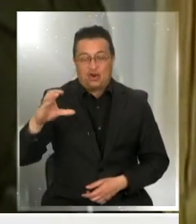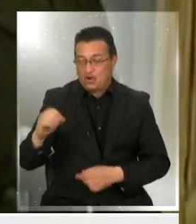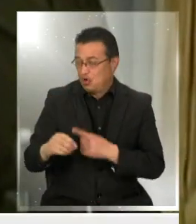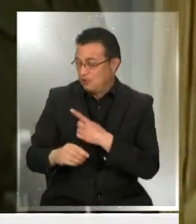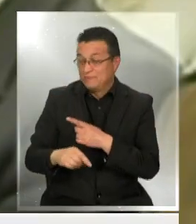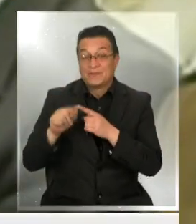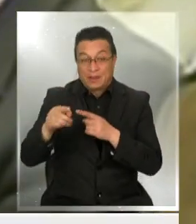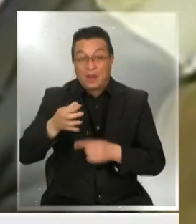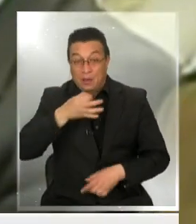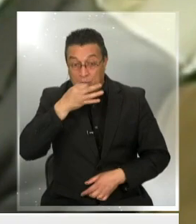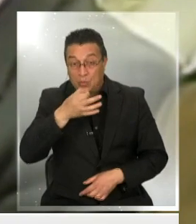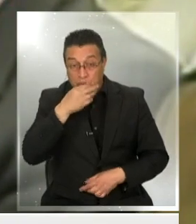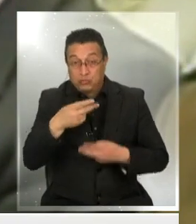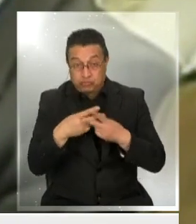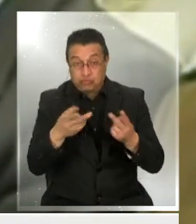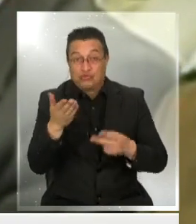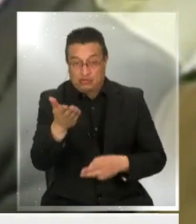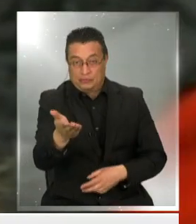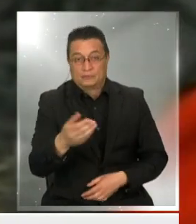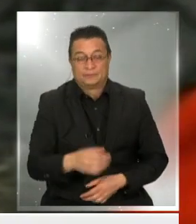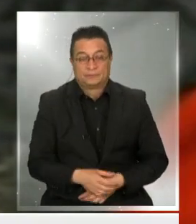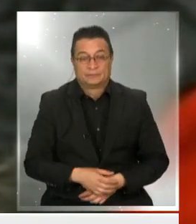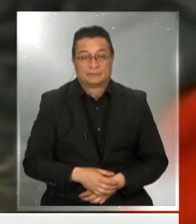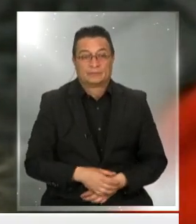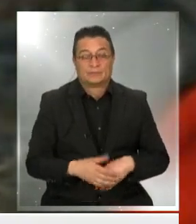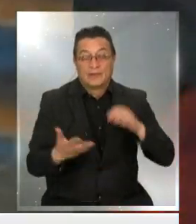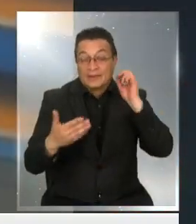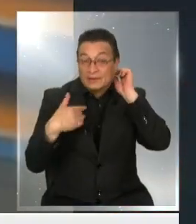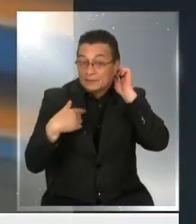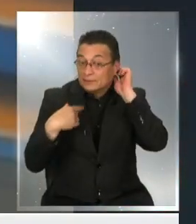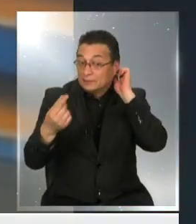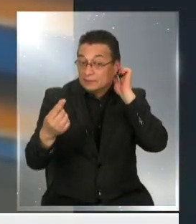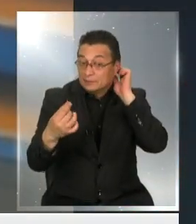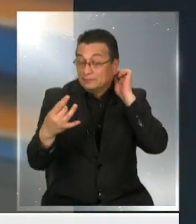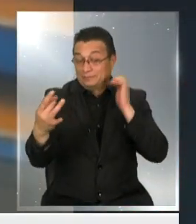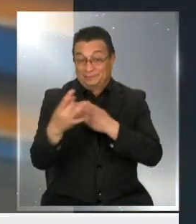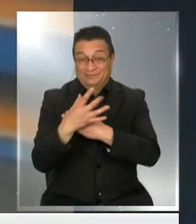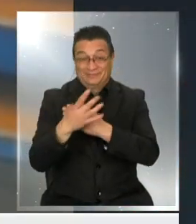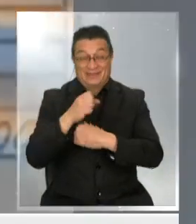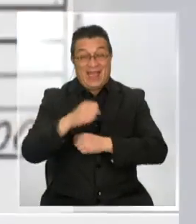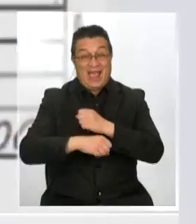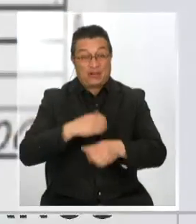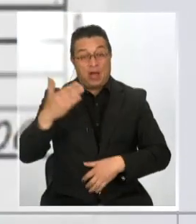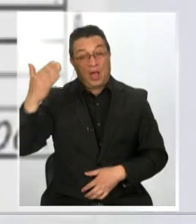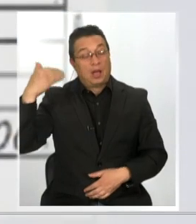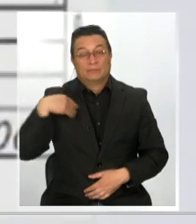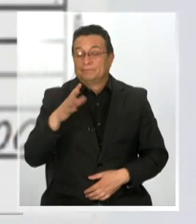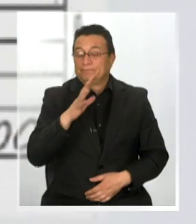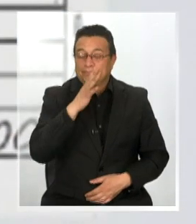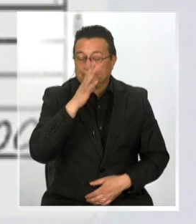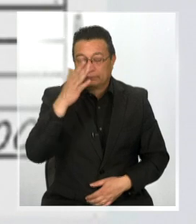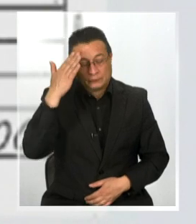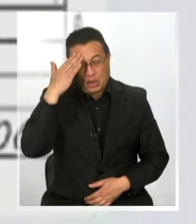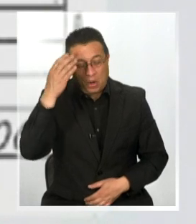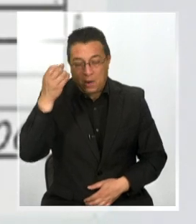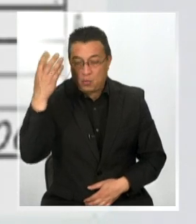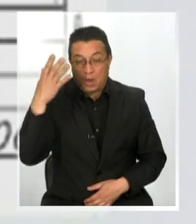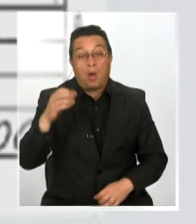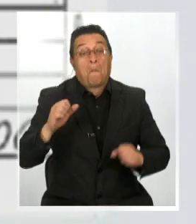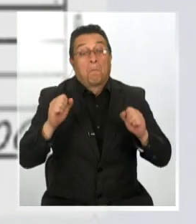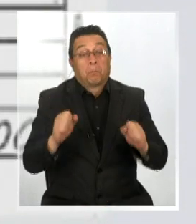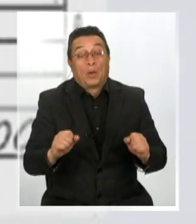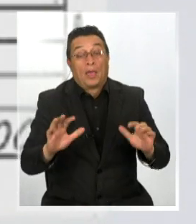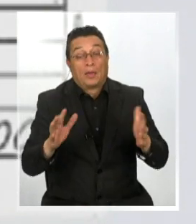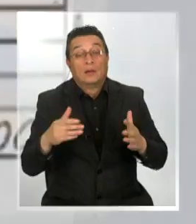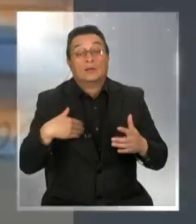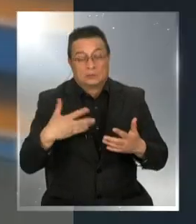parte de sus declaraciones judiciales. De lo que se me depositó tantos años atrás, no puedo referirme porque no me recuerdo. Podría ser lo